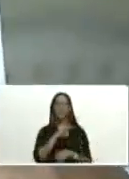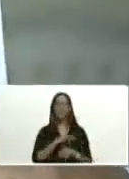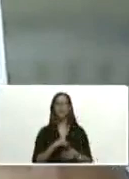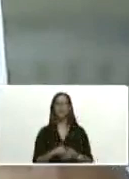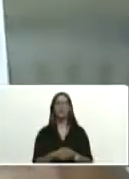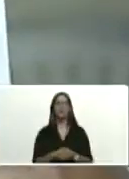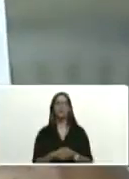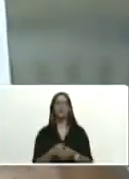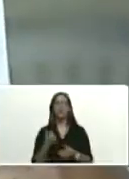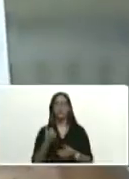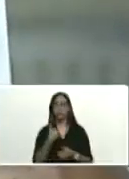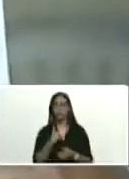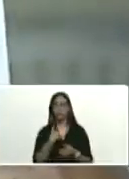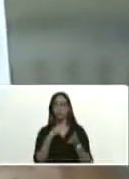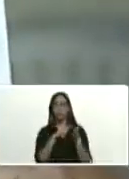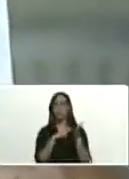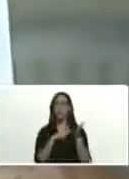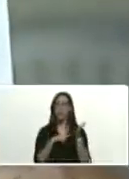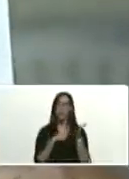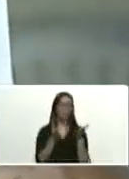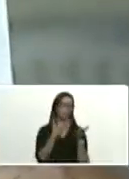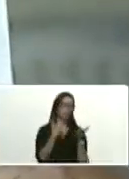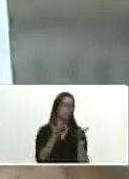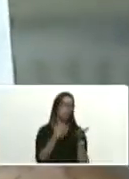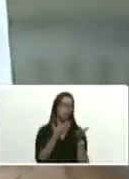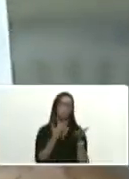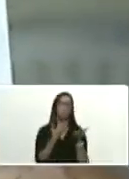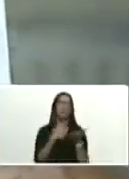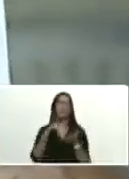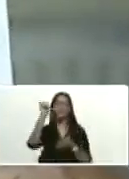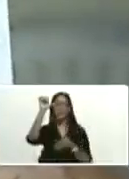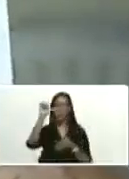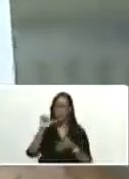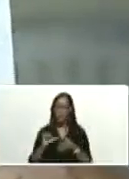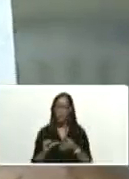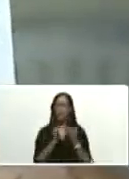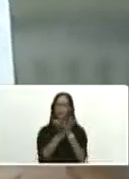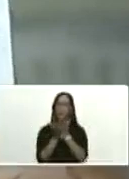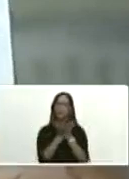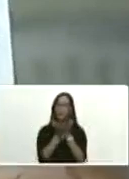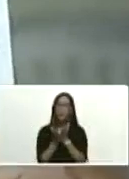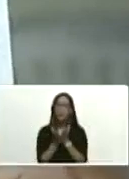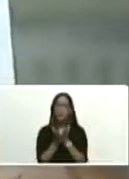yo lo leí Lo estudié lo revisé